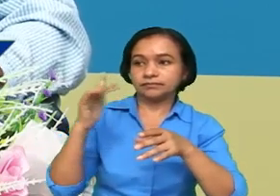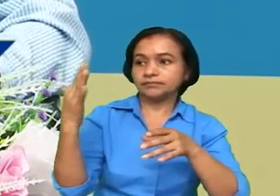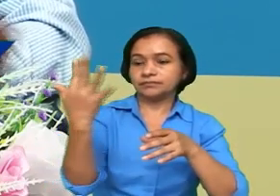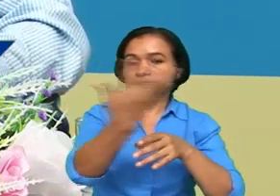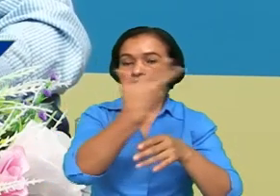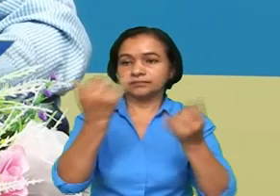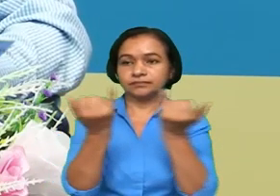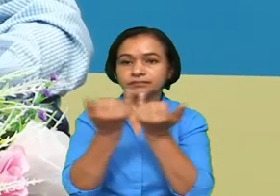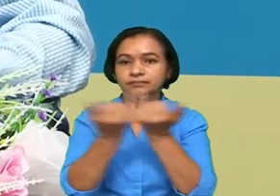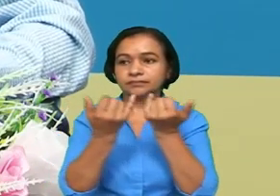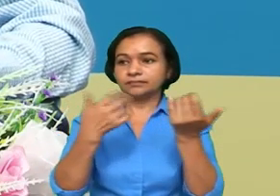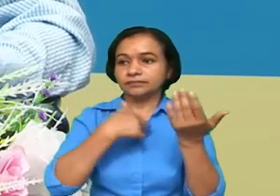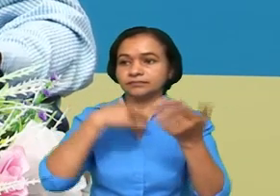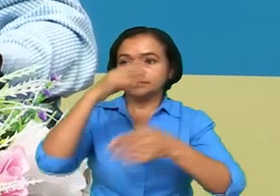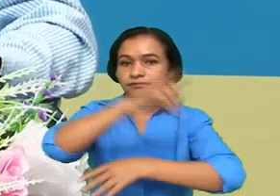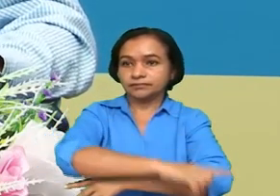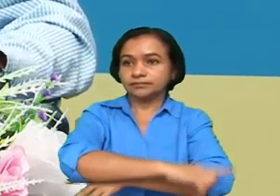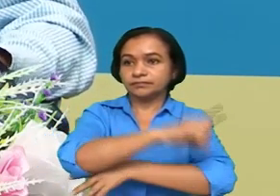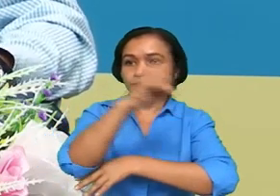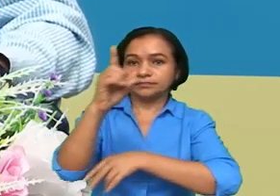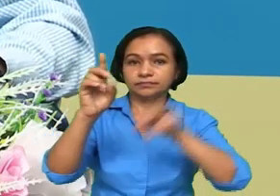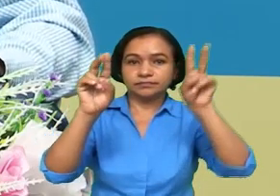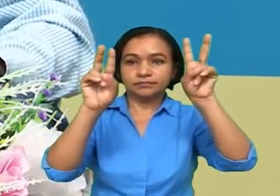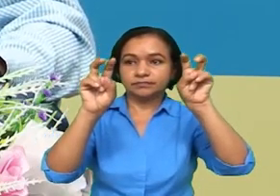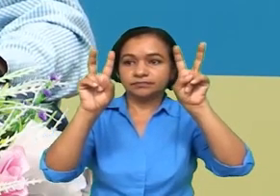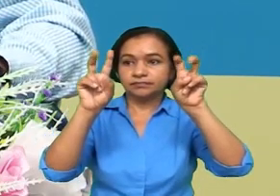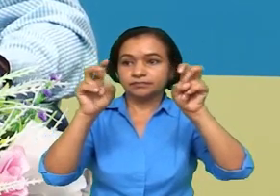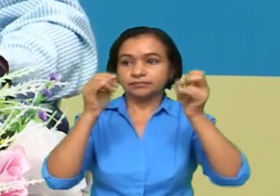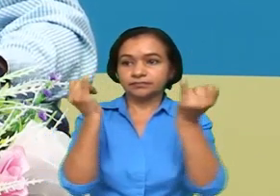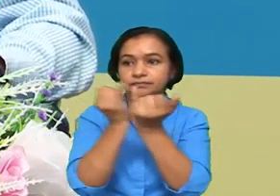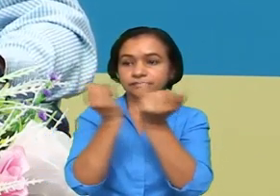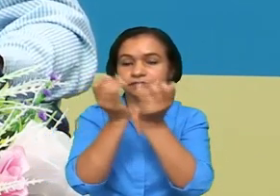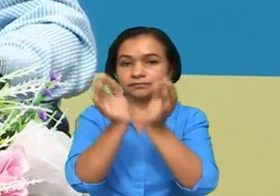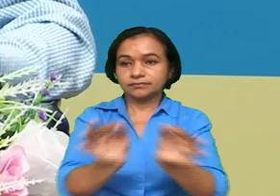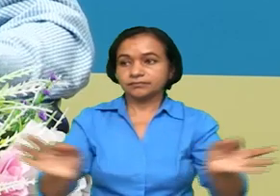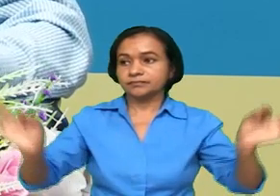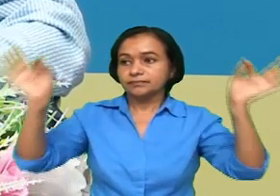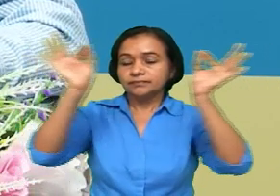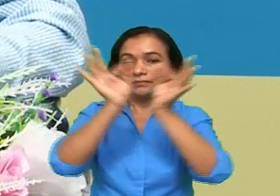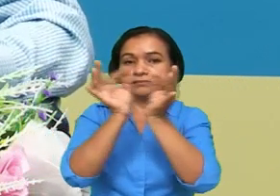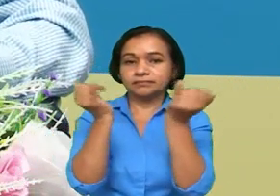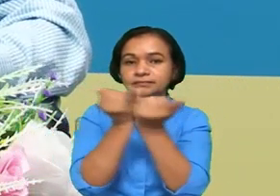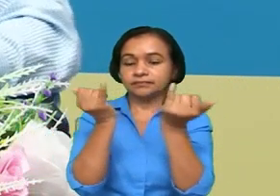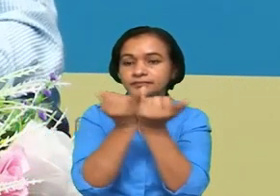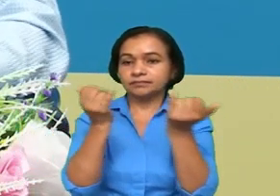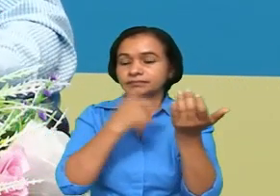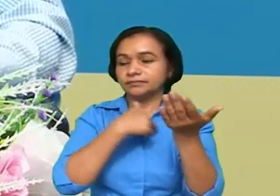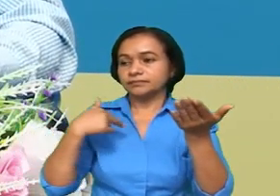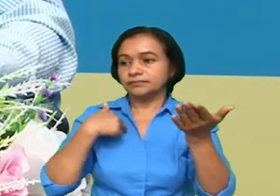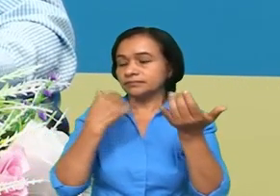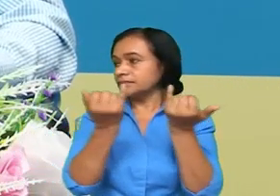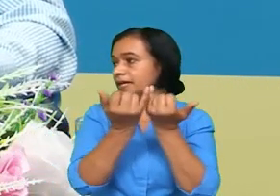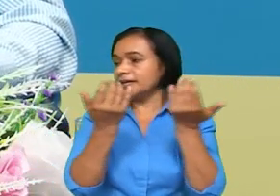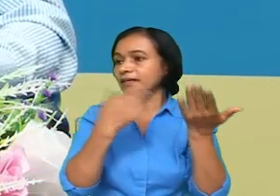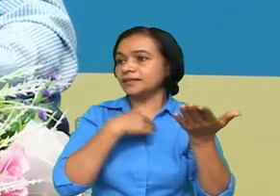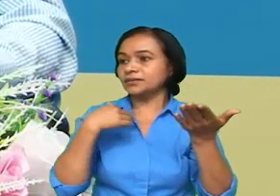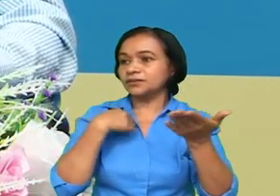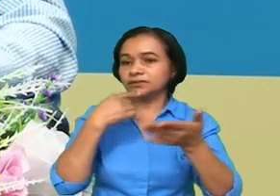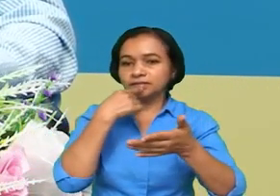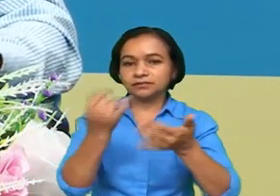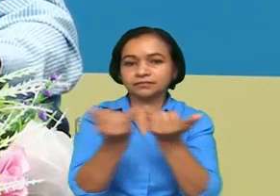de salud. Hoy tenemos un tema muy interesante como son las infecciones urinarias en la mujer y para